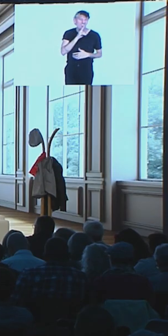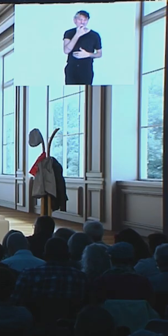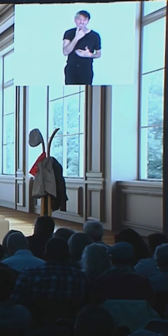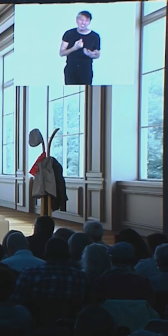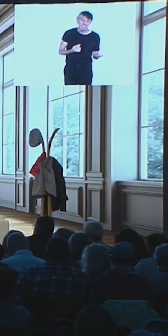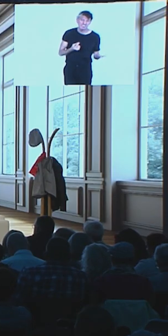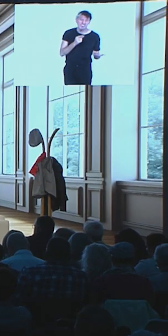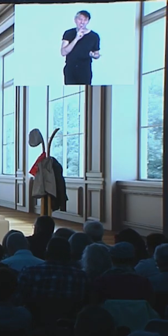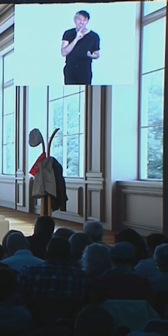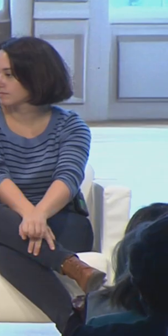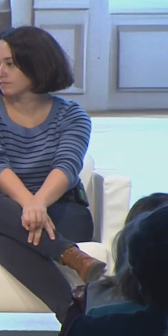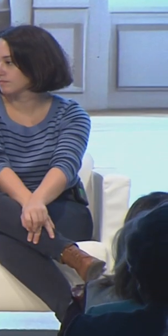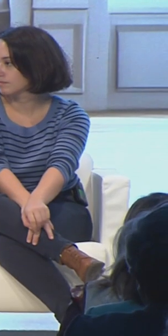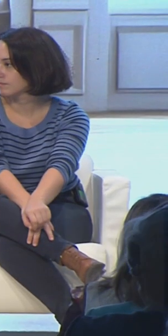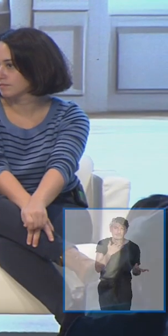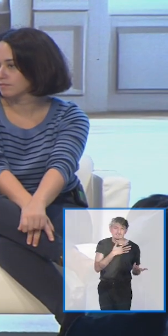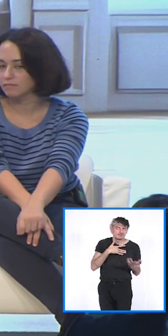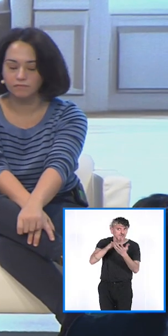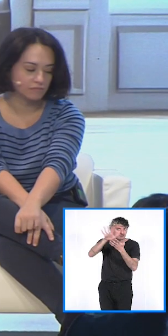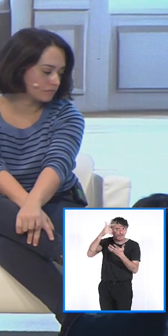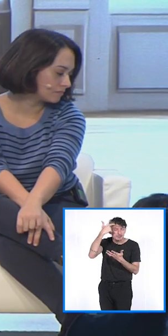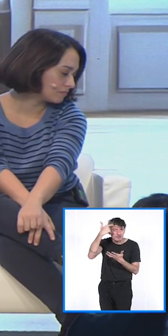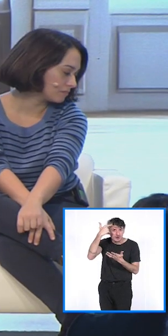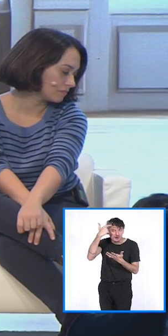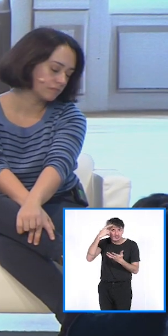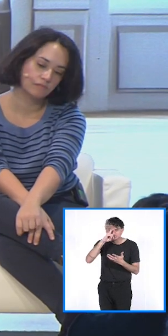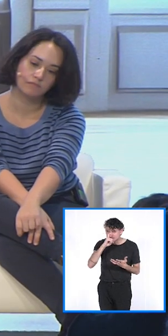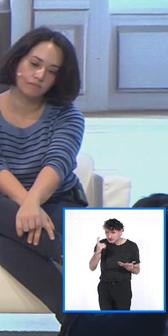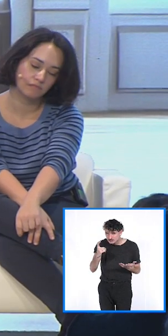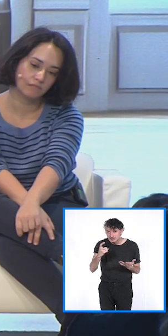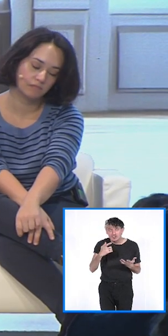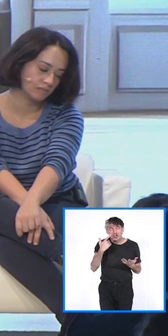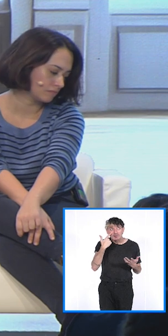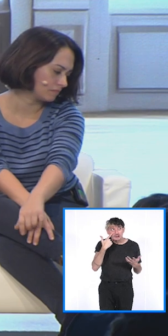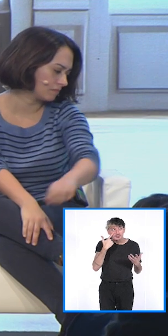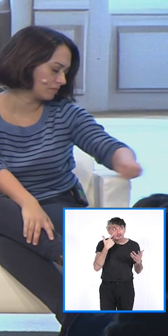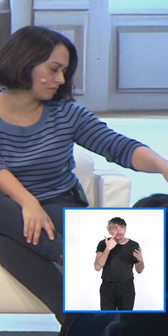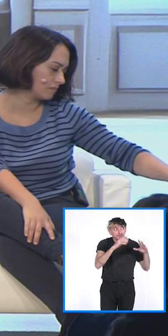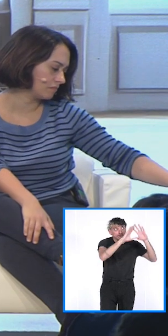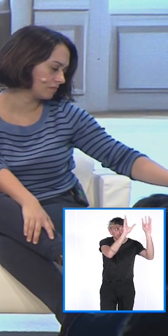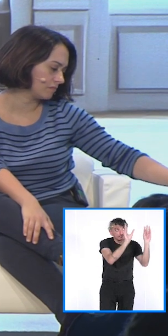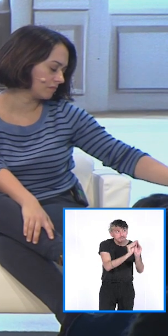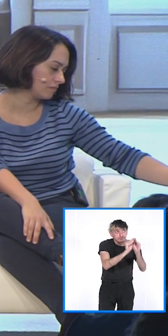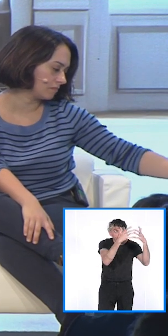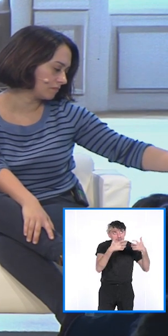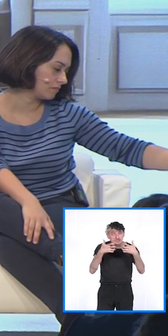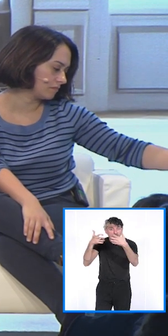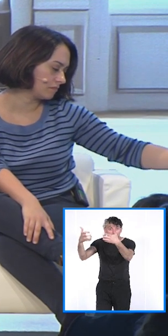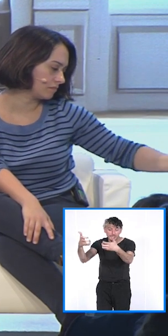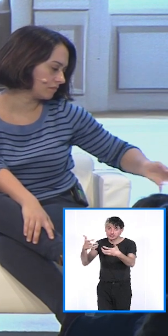y bueno intentaba buscar alguna palabra que resumiera que resumiera el mensaje que yo os trasladaría desde mi humil de opinión por supuesto